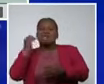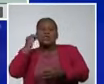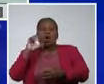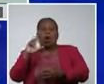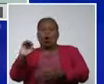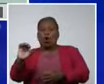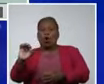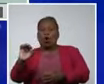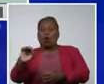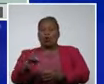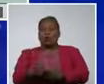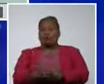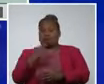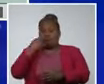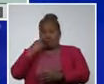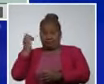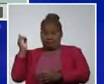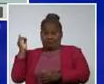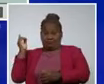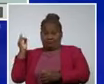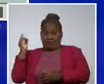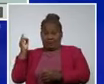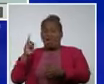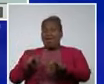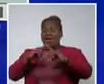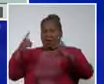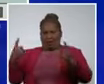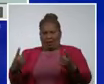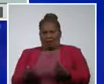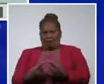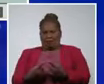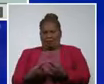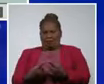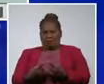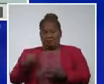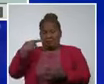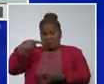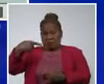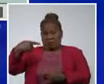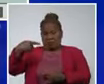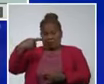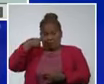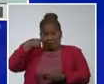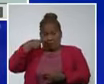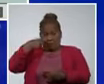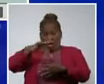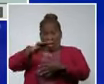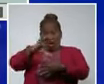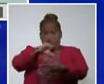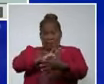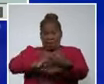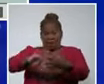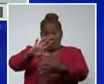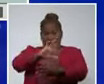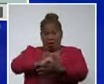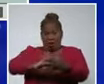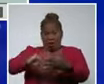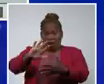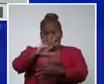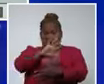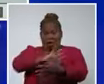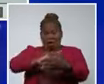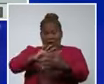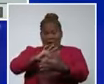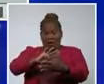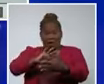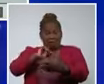general, primero podemos ver cómo las Américas se ha comportado como el